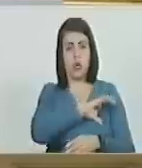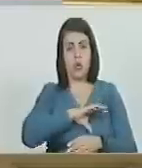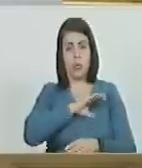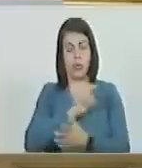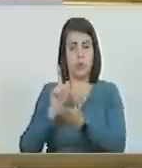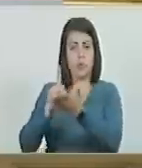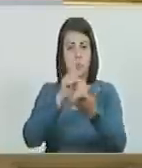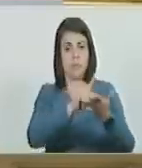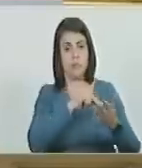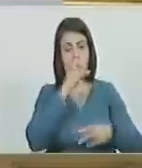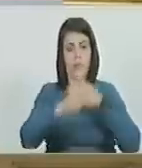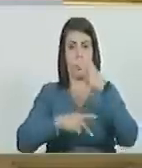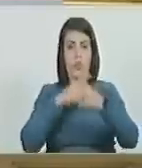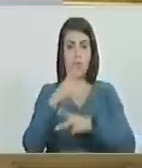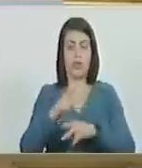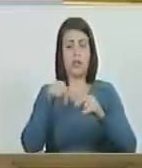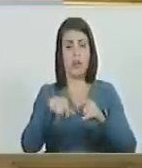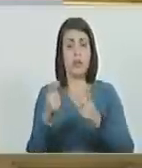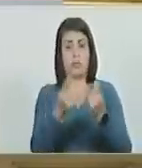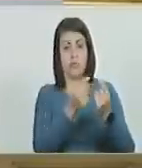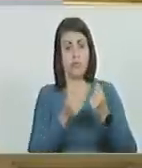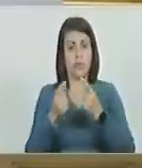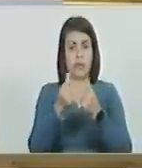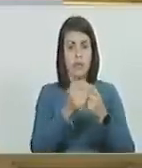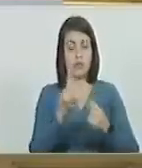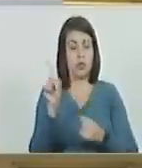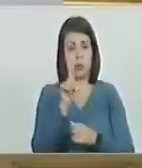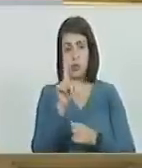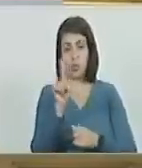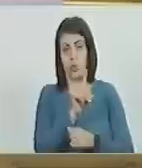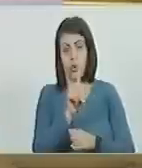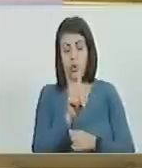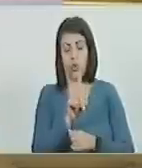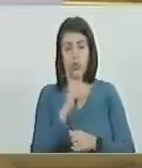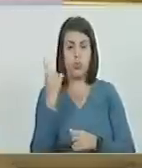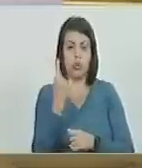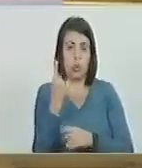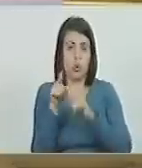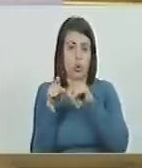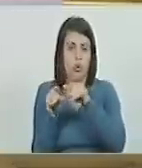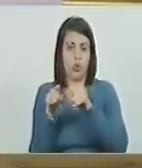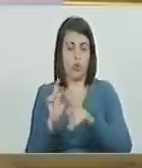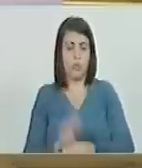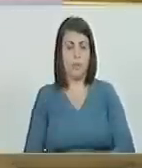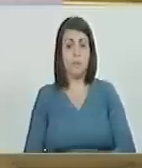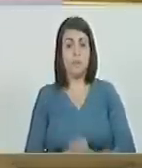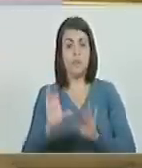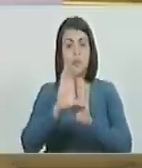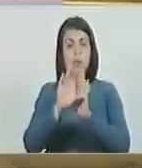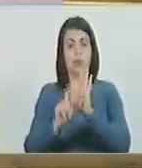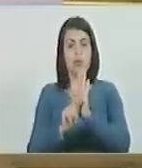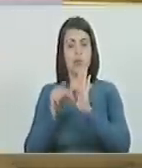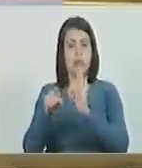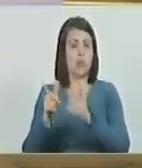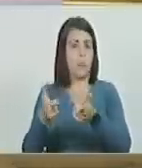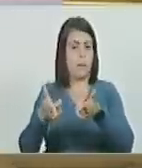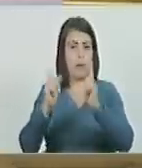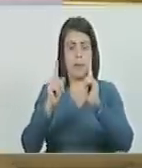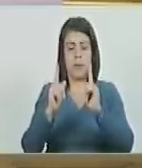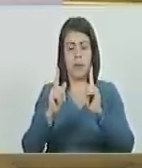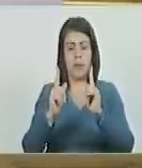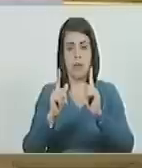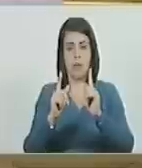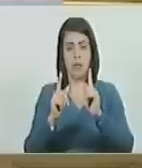de Participación Política y Financiamiento, no escapa. La Constitución no permite ningún